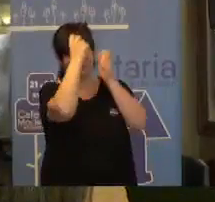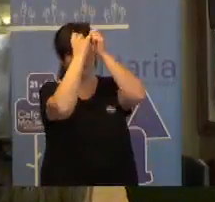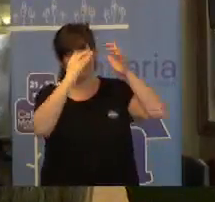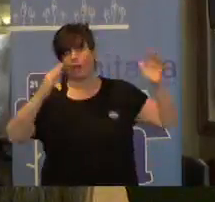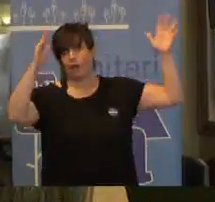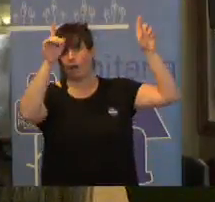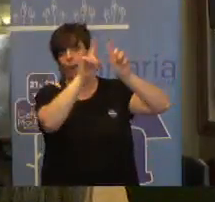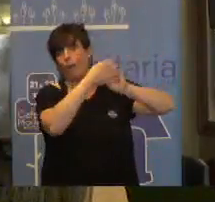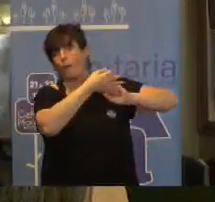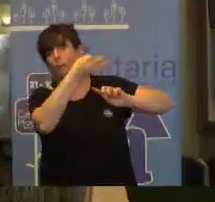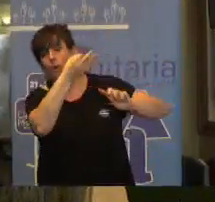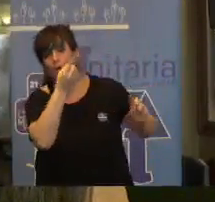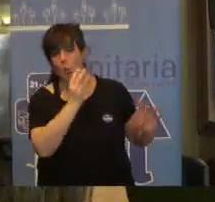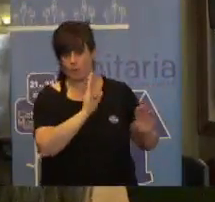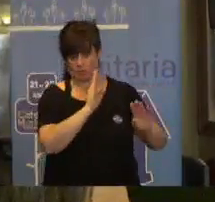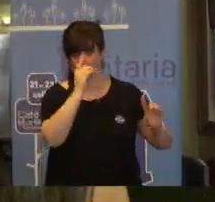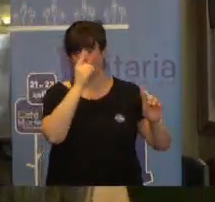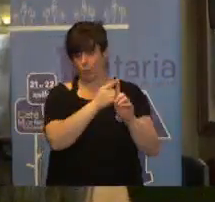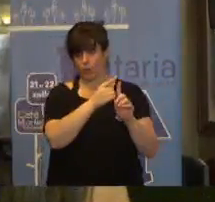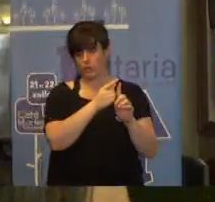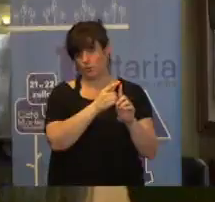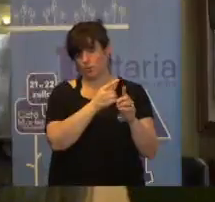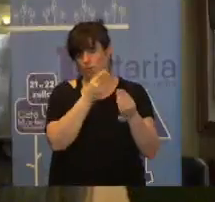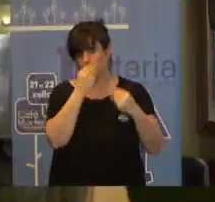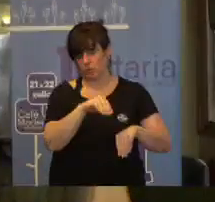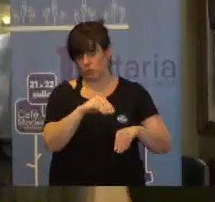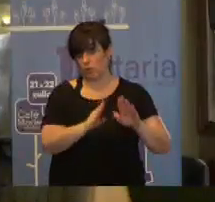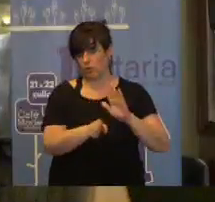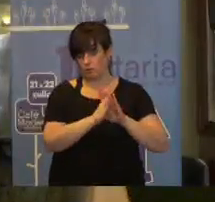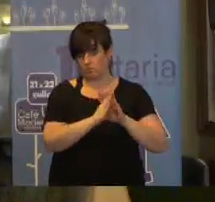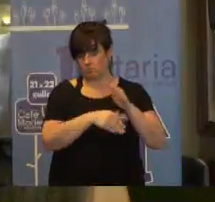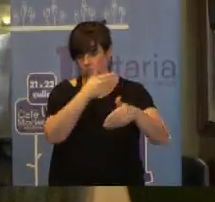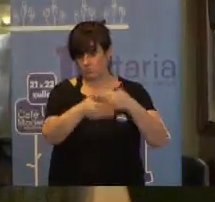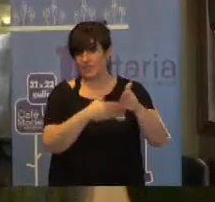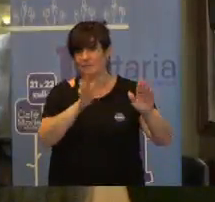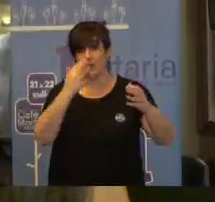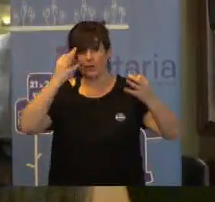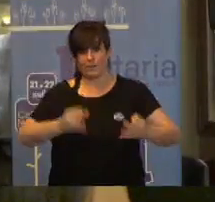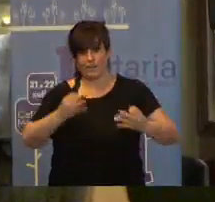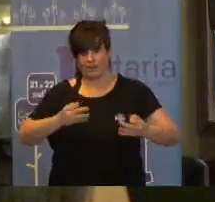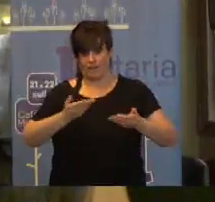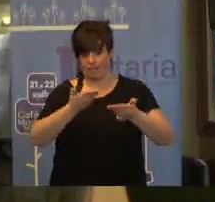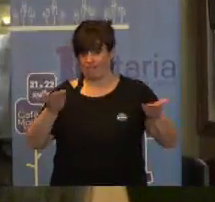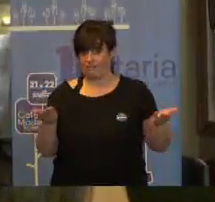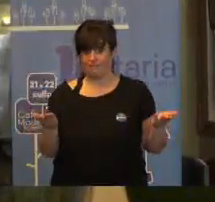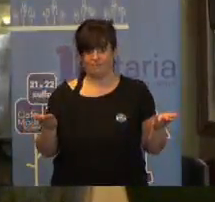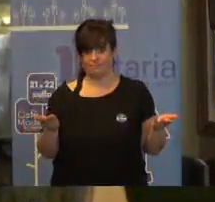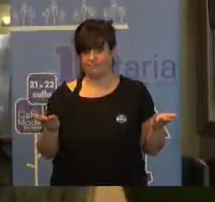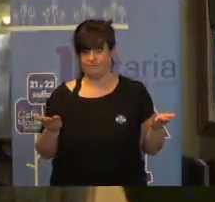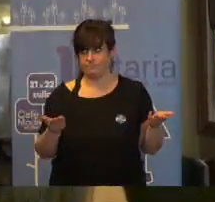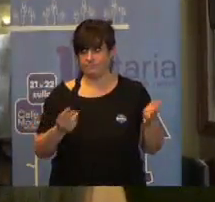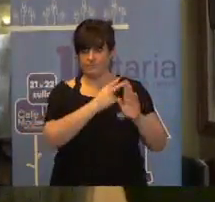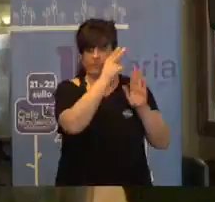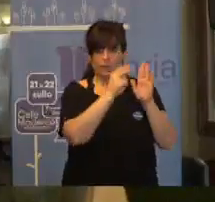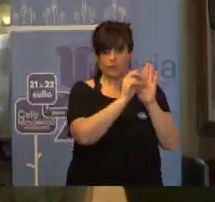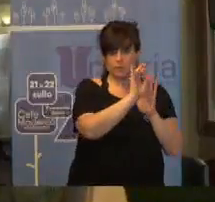relato simbólico do cambio do 2015 e tal, pero eu creo que a realidade do país do